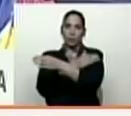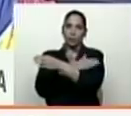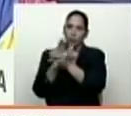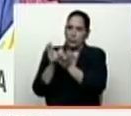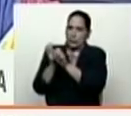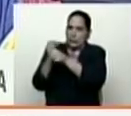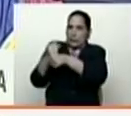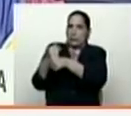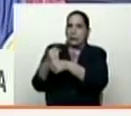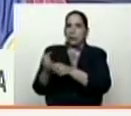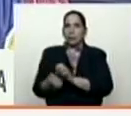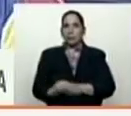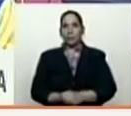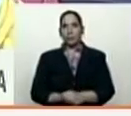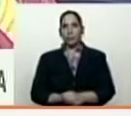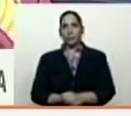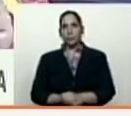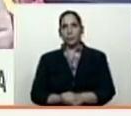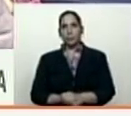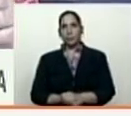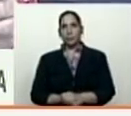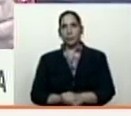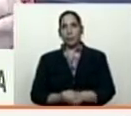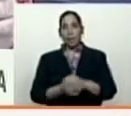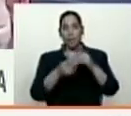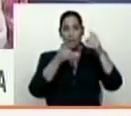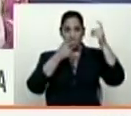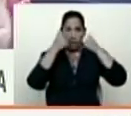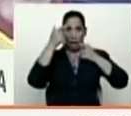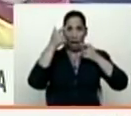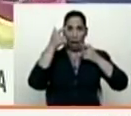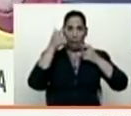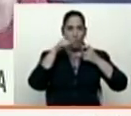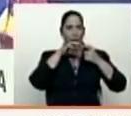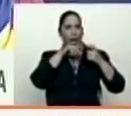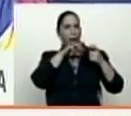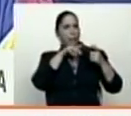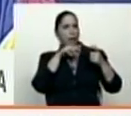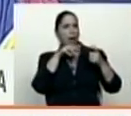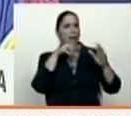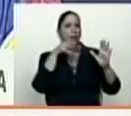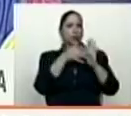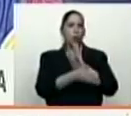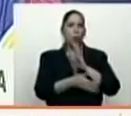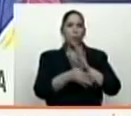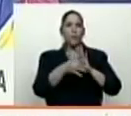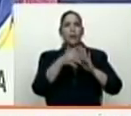presionando. Por eso el comandante Chávez nos hablaba a nosotros de la forja.